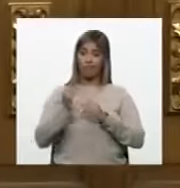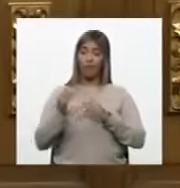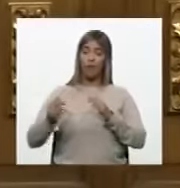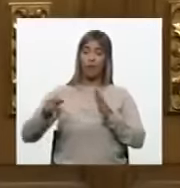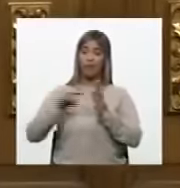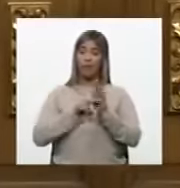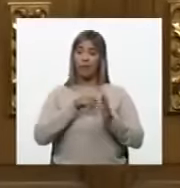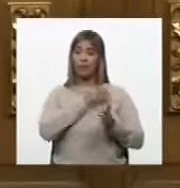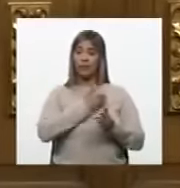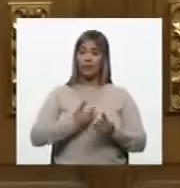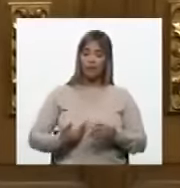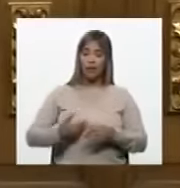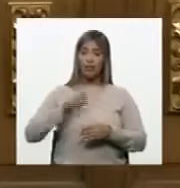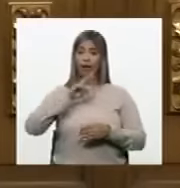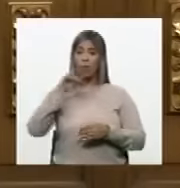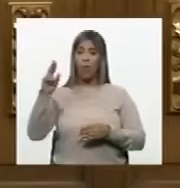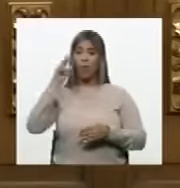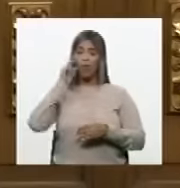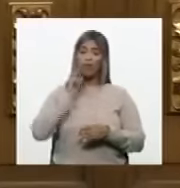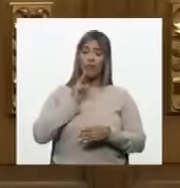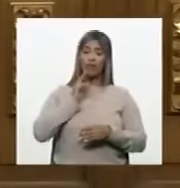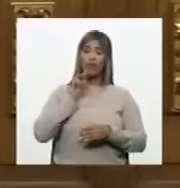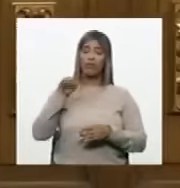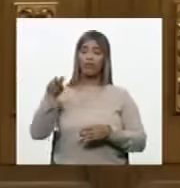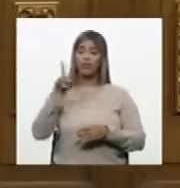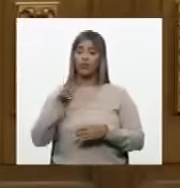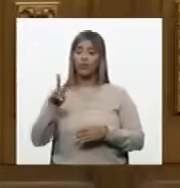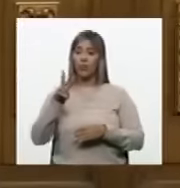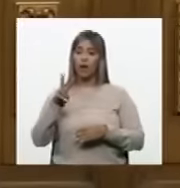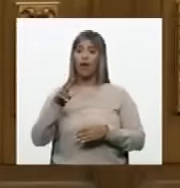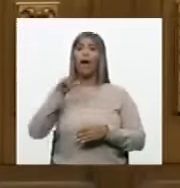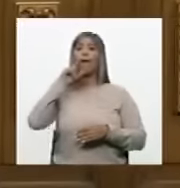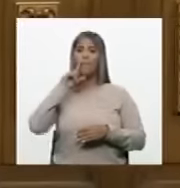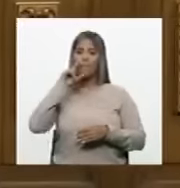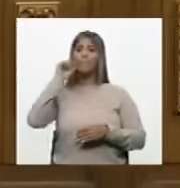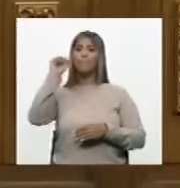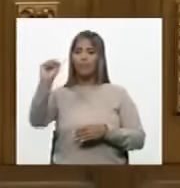reelecto presidente de la República, Nicolás Maduro,